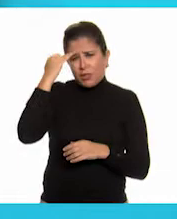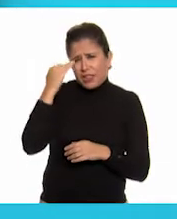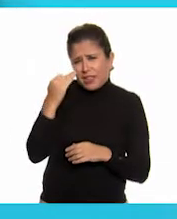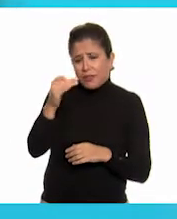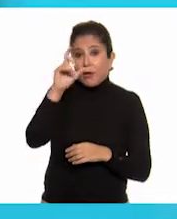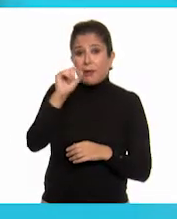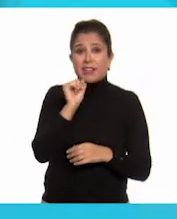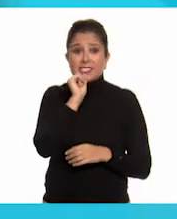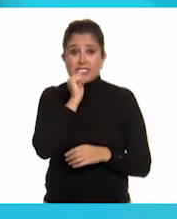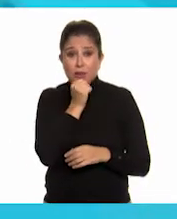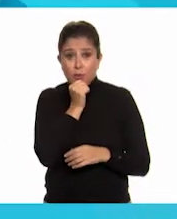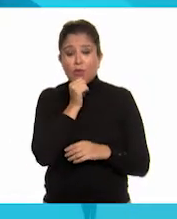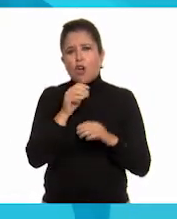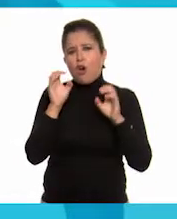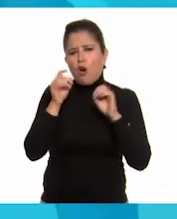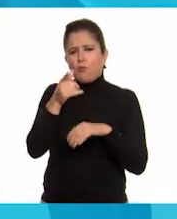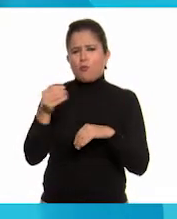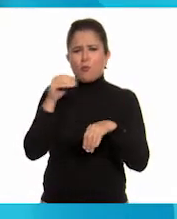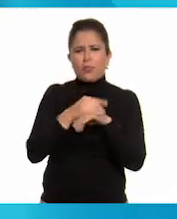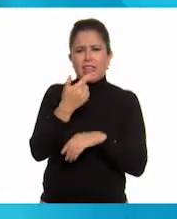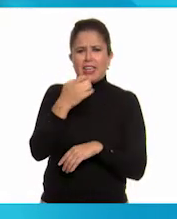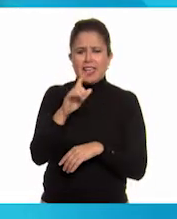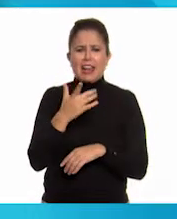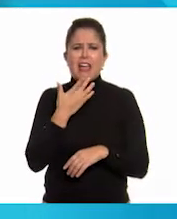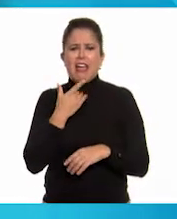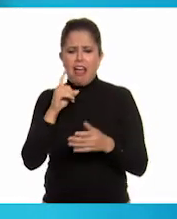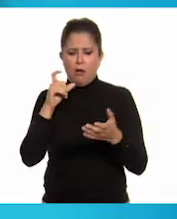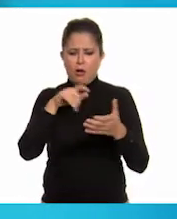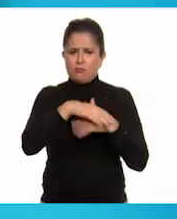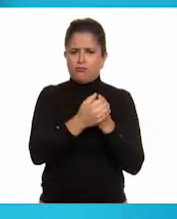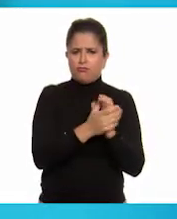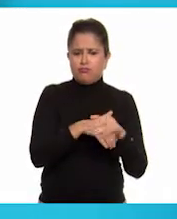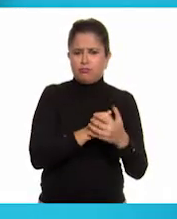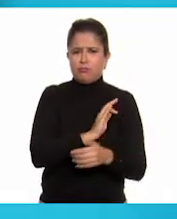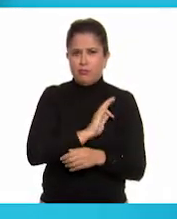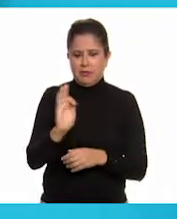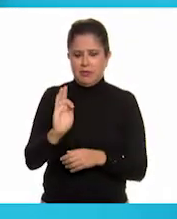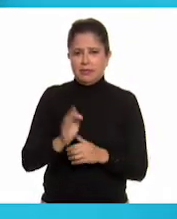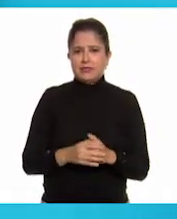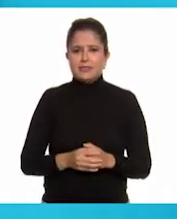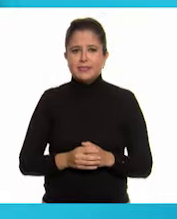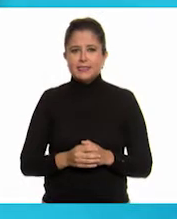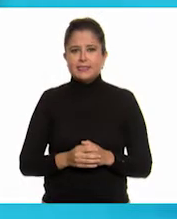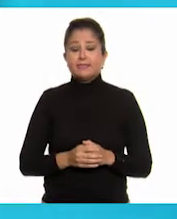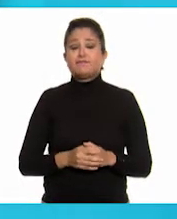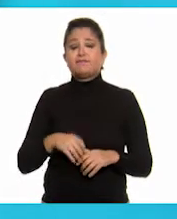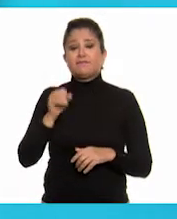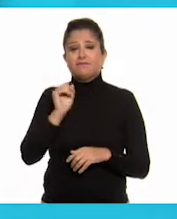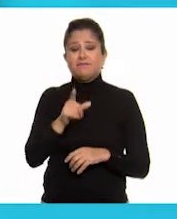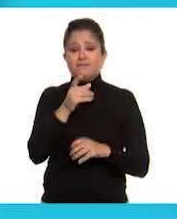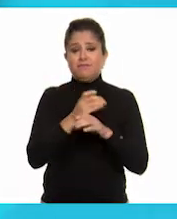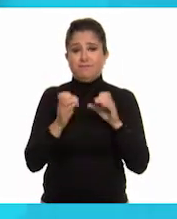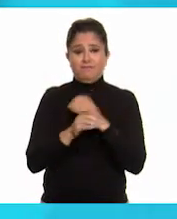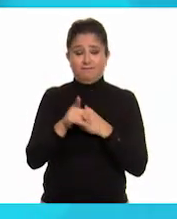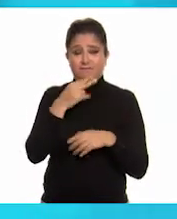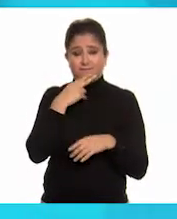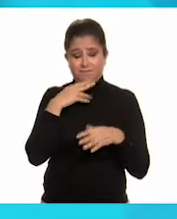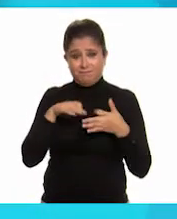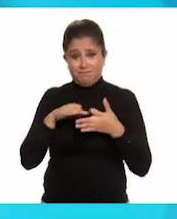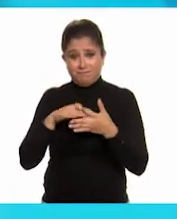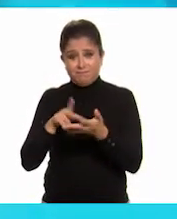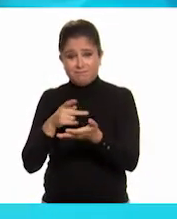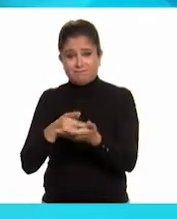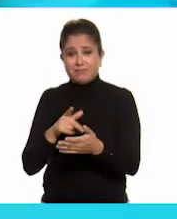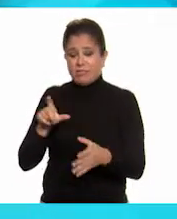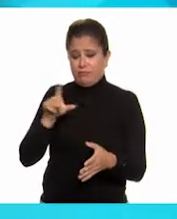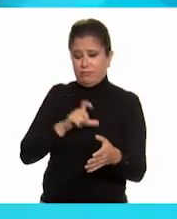durante 20 segundos o aplica desinfectante a base de agua y alcohol. Desinfecta las superficies de los objetos que